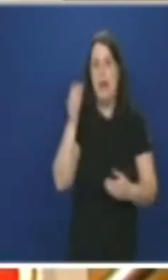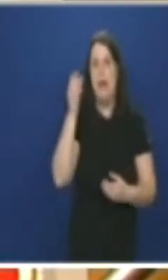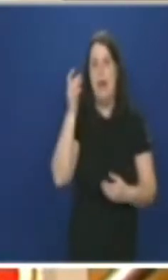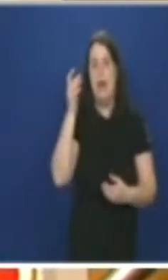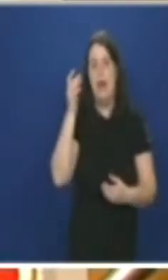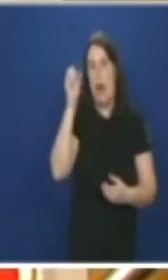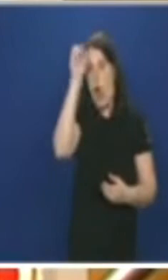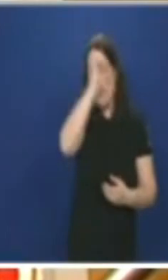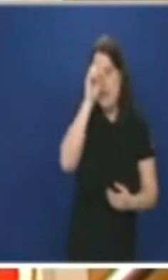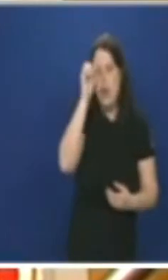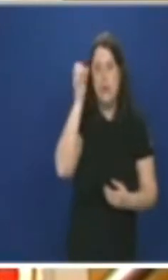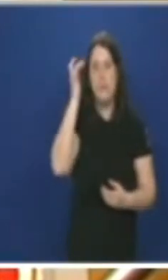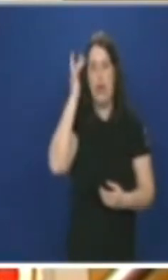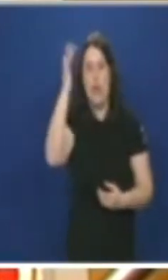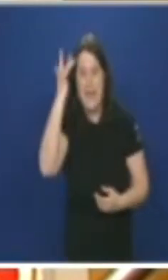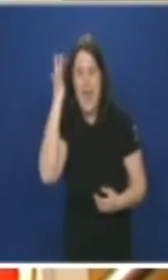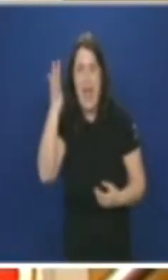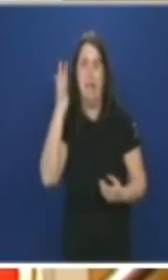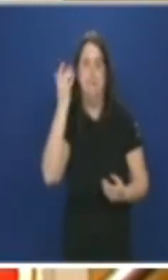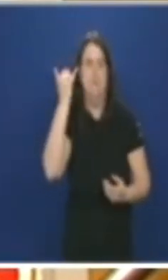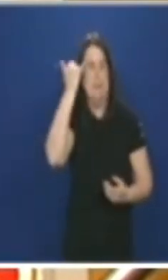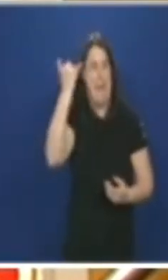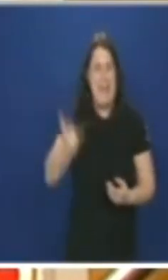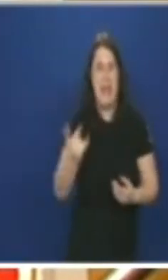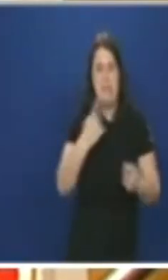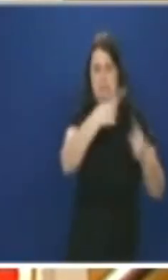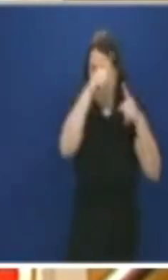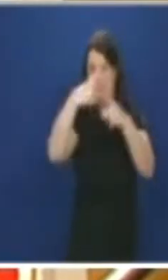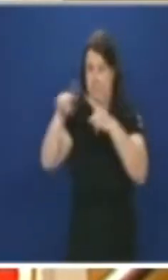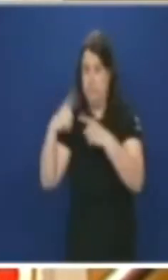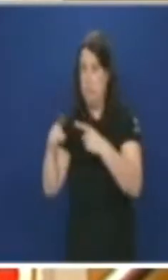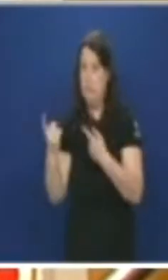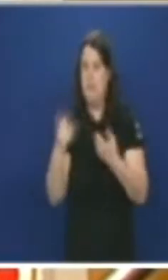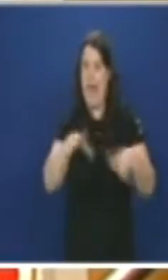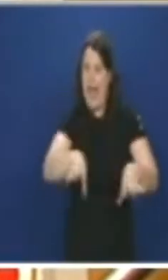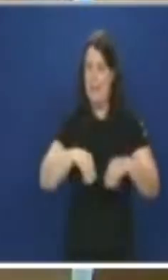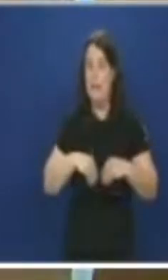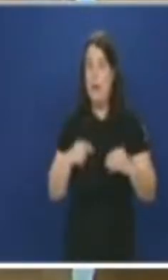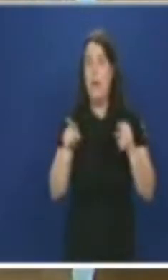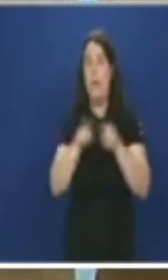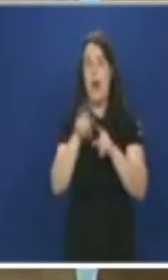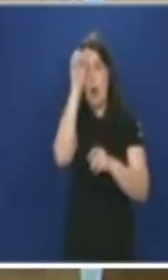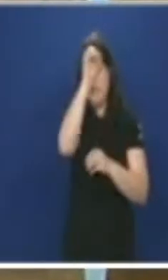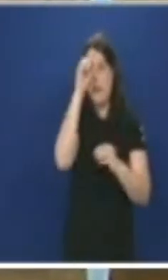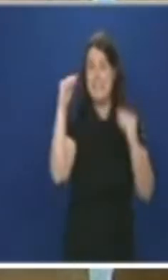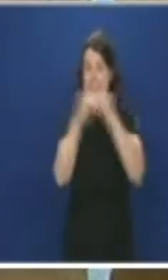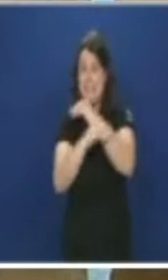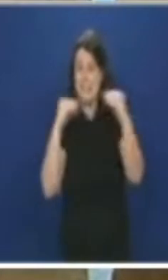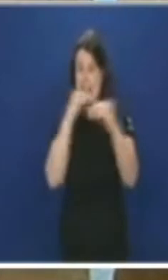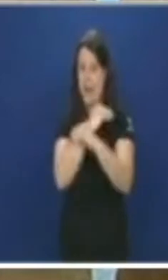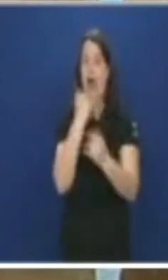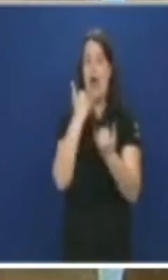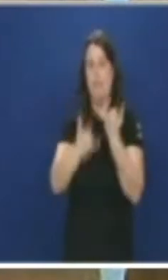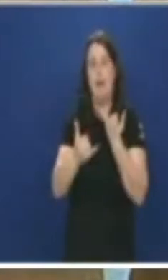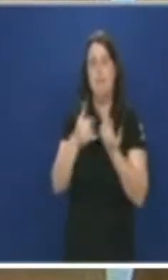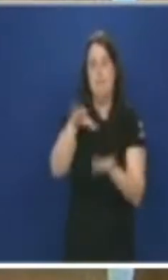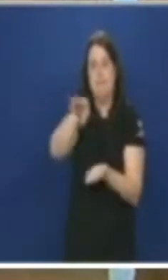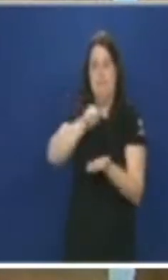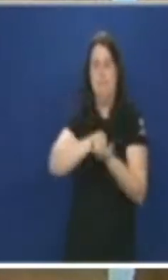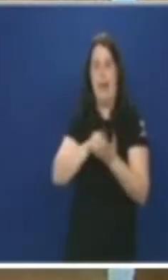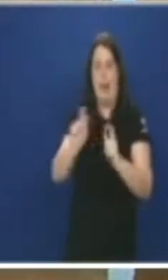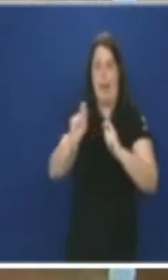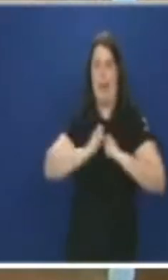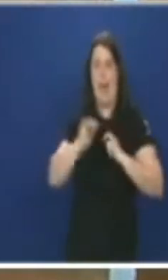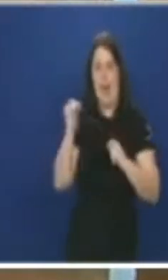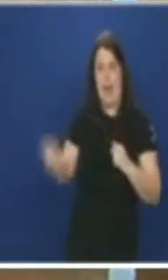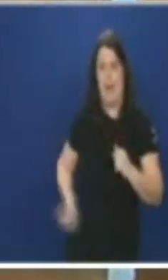ideoloxías e distintos xeitos de pensar, facendo da discrepancia un elemento enriquecedor a